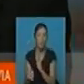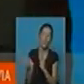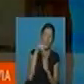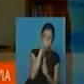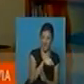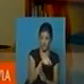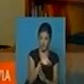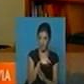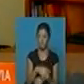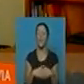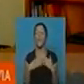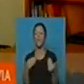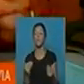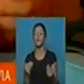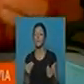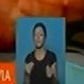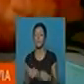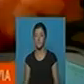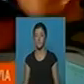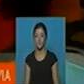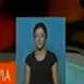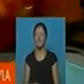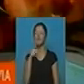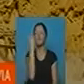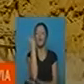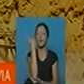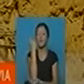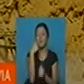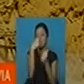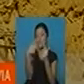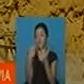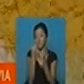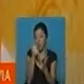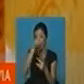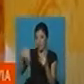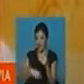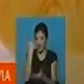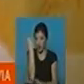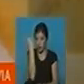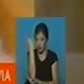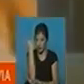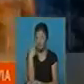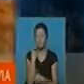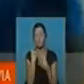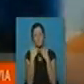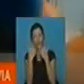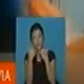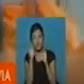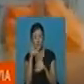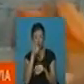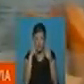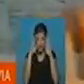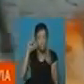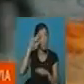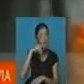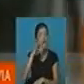y la baja diversidad o diversificación de la economía va a ser un problema que no sé si es achacable, sí, a Evo Morales o al gobierno. Y el